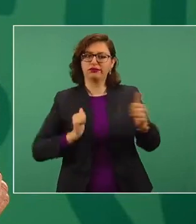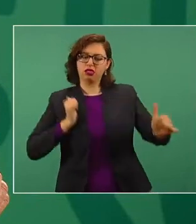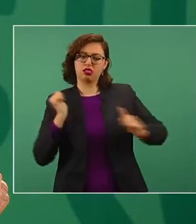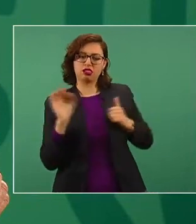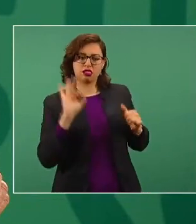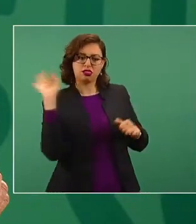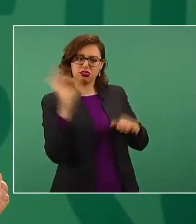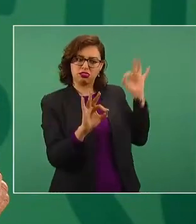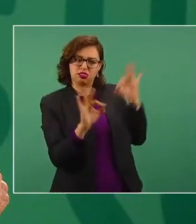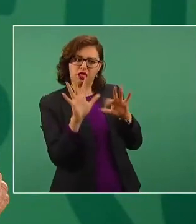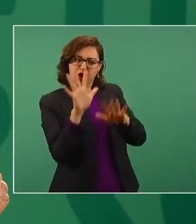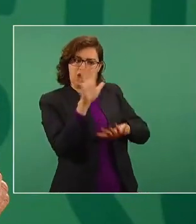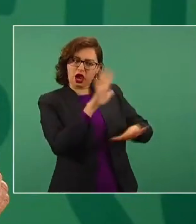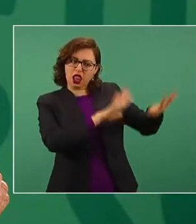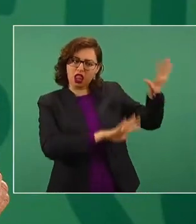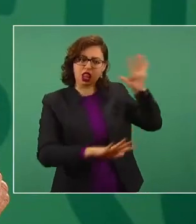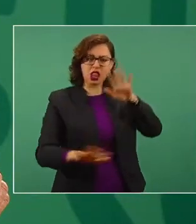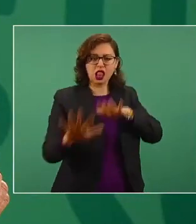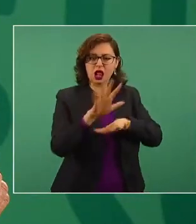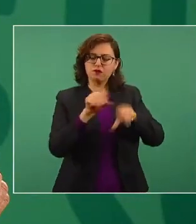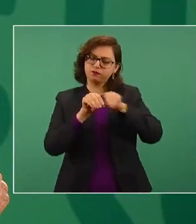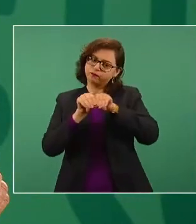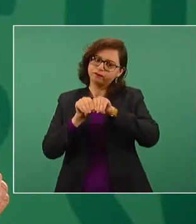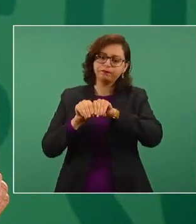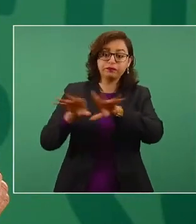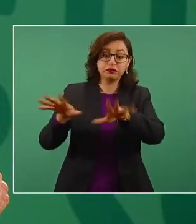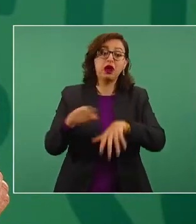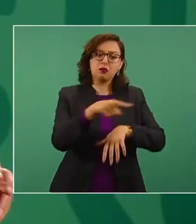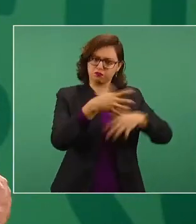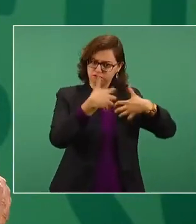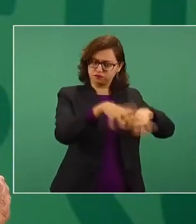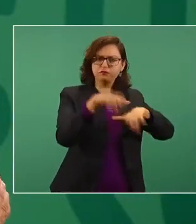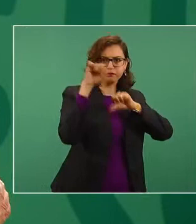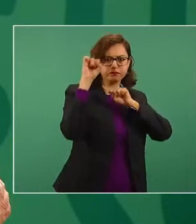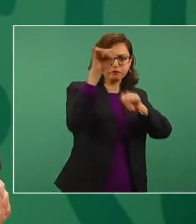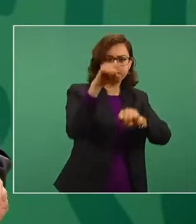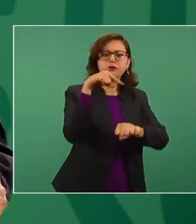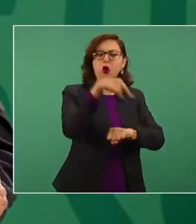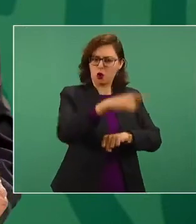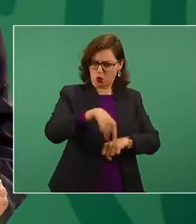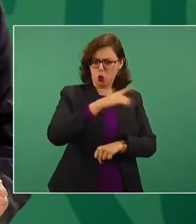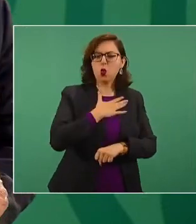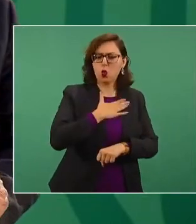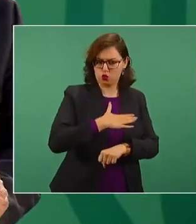justo de lucha en favor de las mujeres. Entonces,